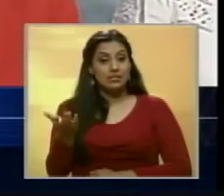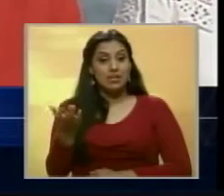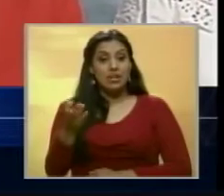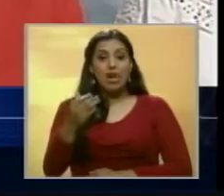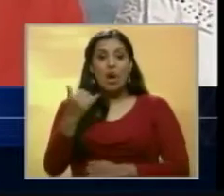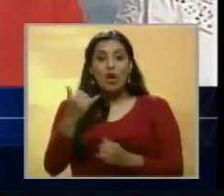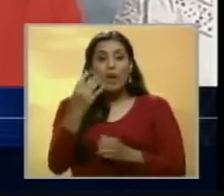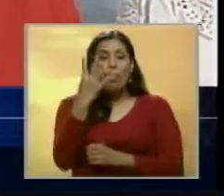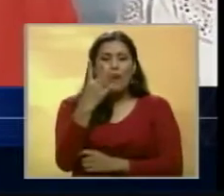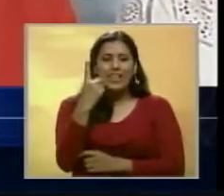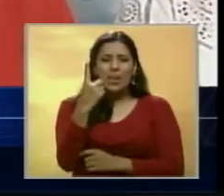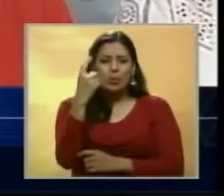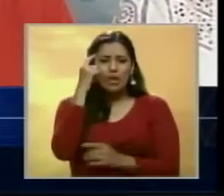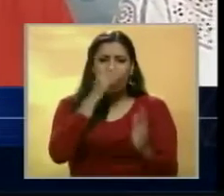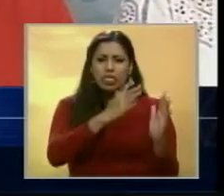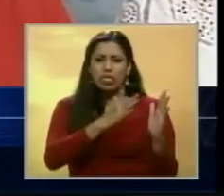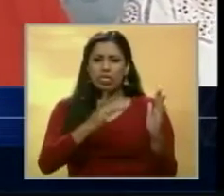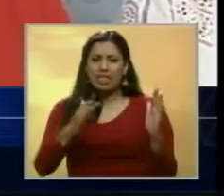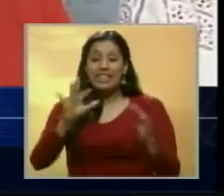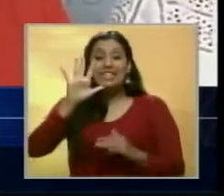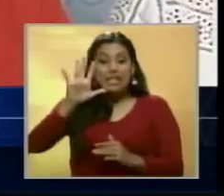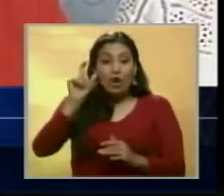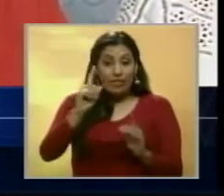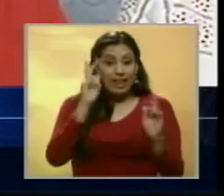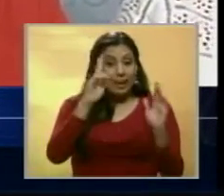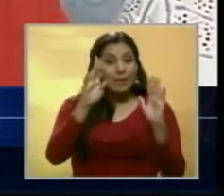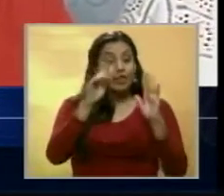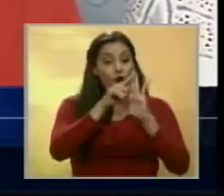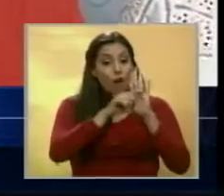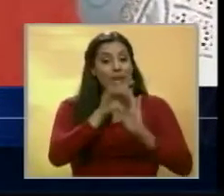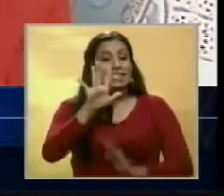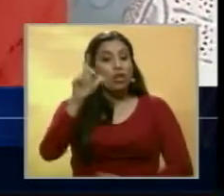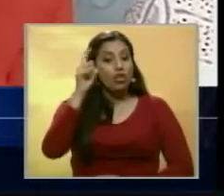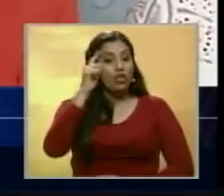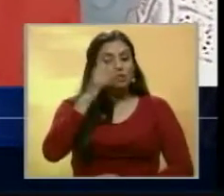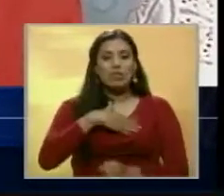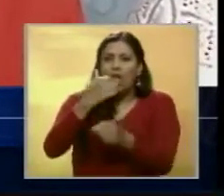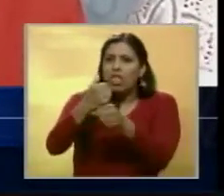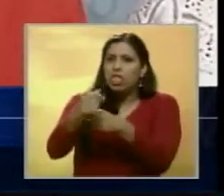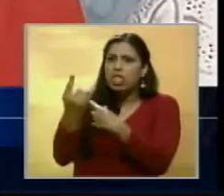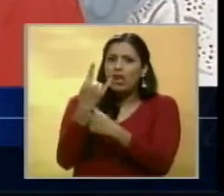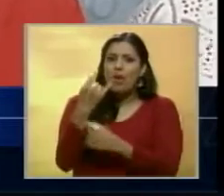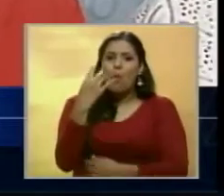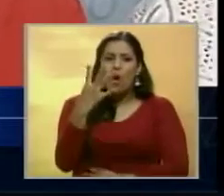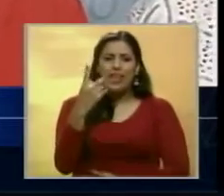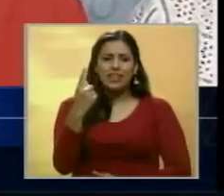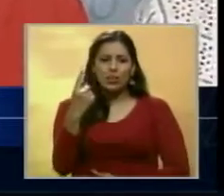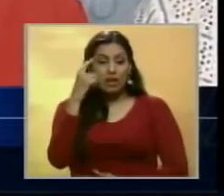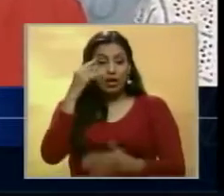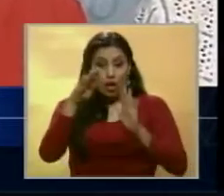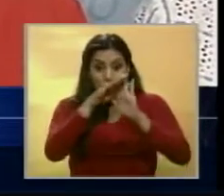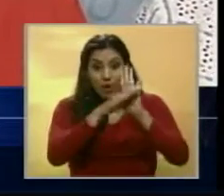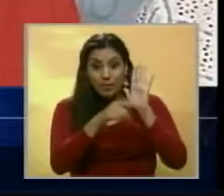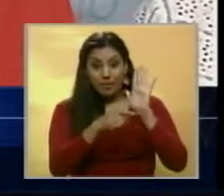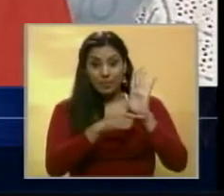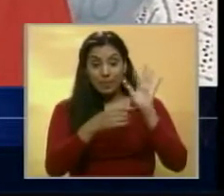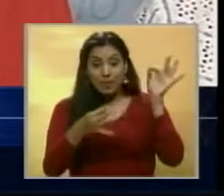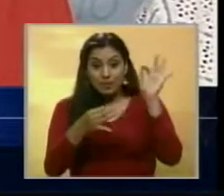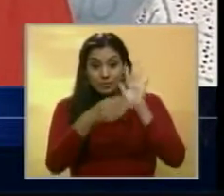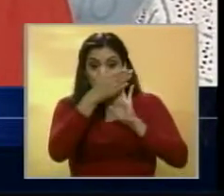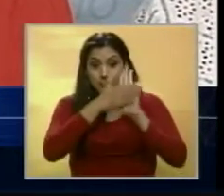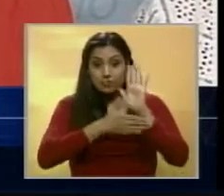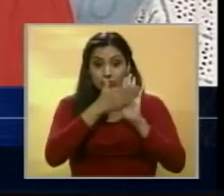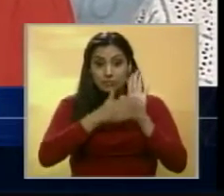Se llevaron 41 días. 5 días nada más. Que era lo que establece, es lo que establece, porque está vigente el